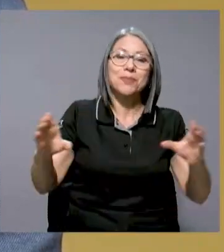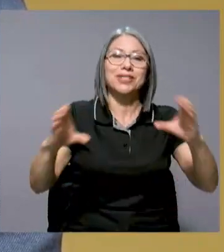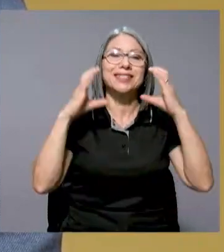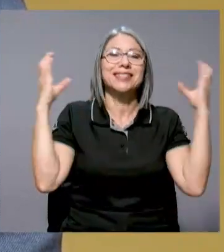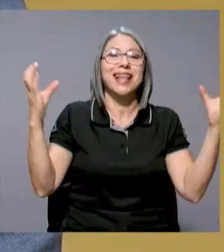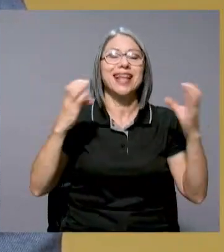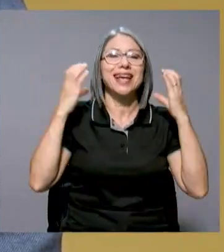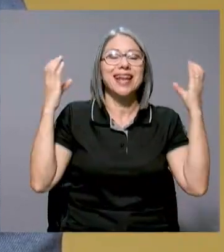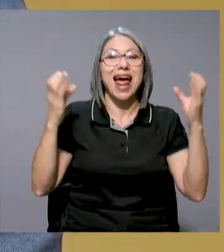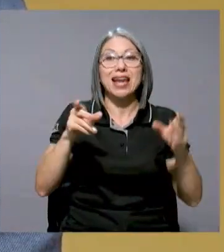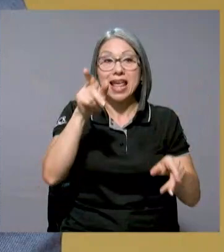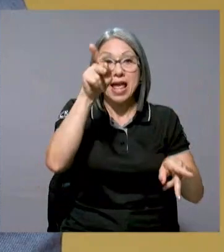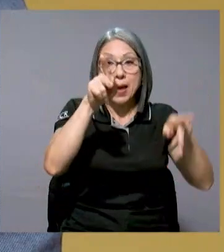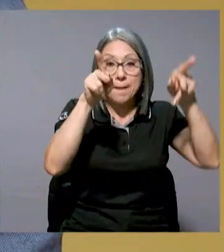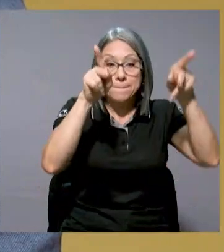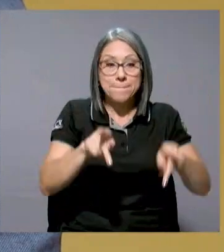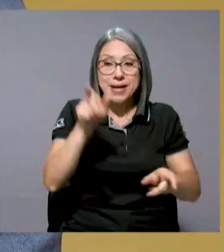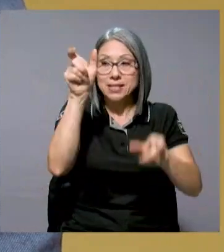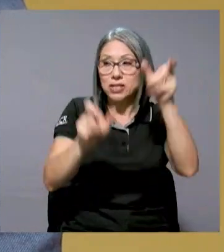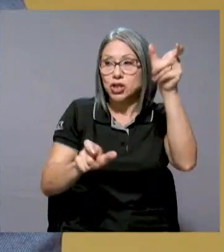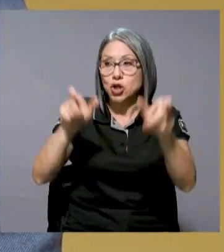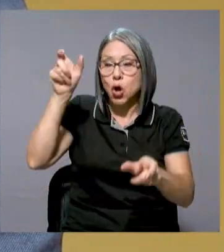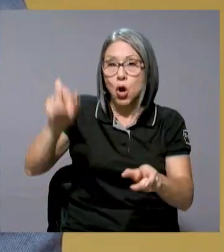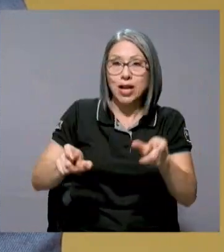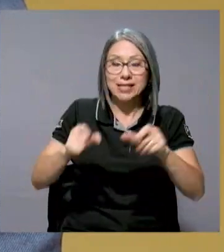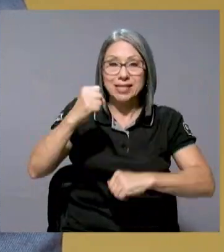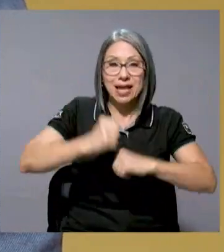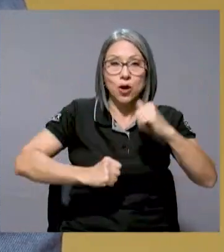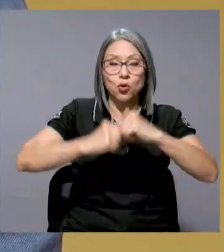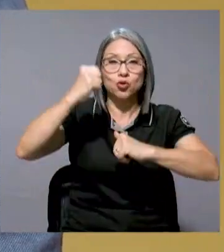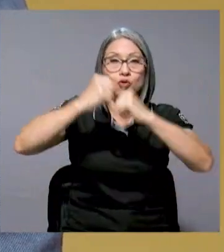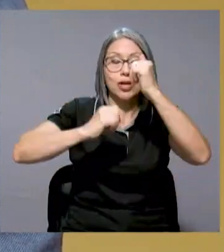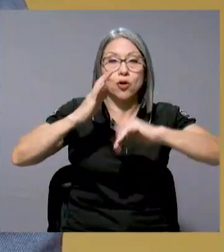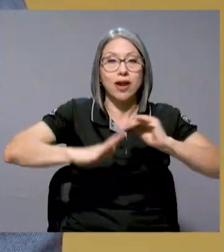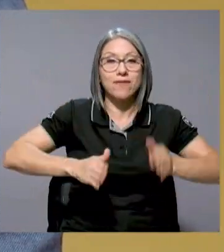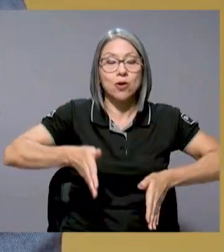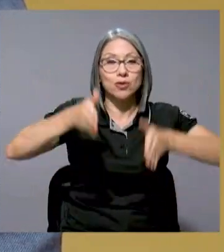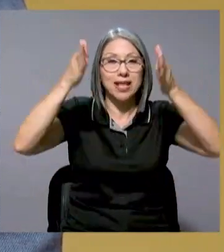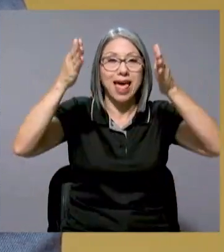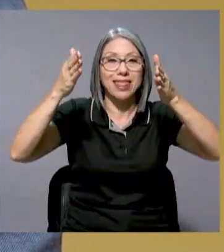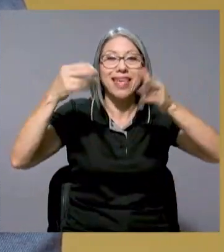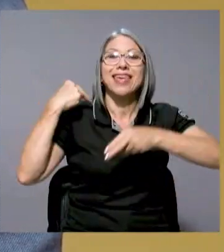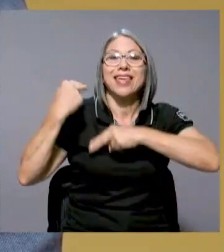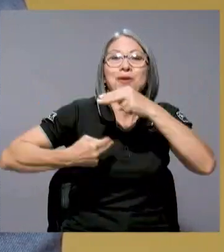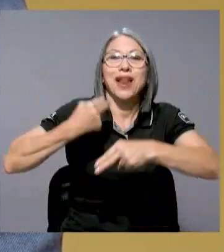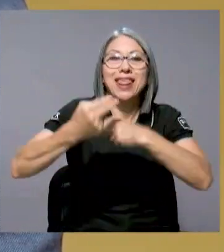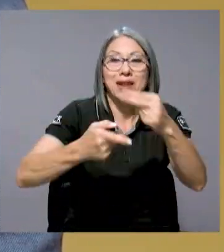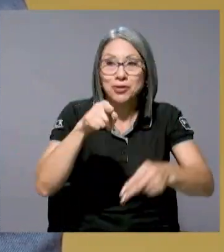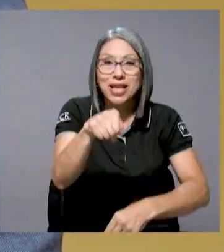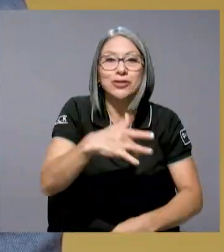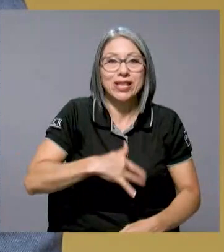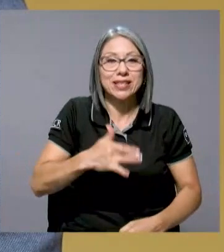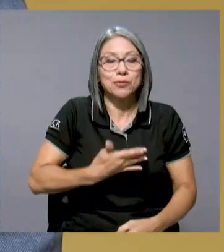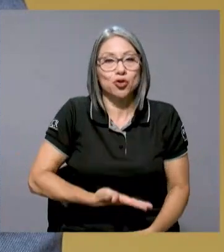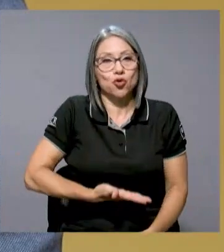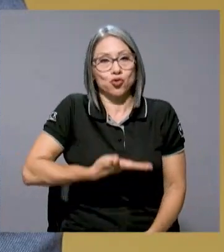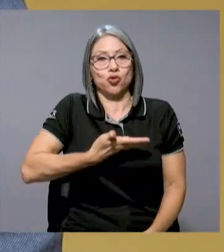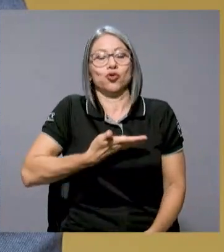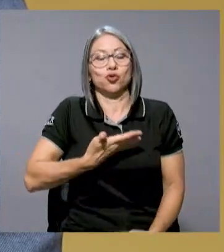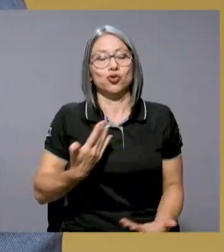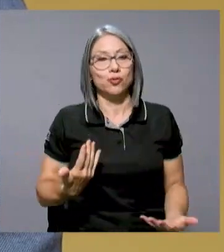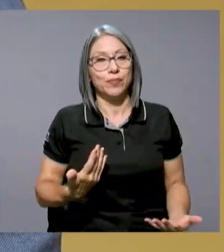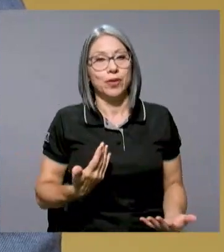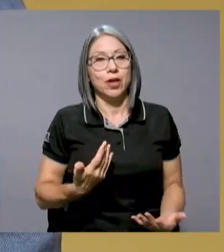grandes personajes que construyeron la facultad, de la cual nos sentimos muy orgullosos y que